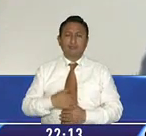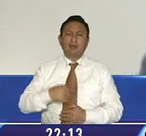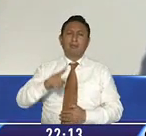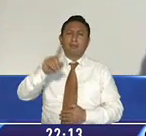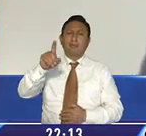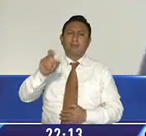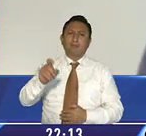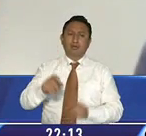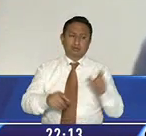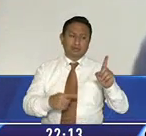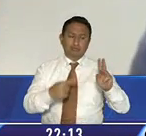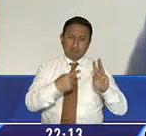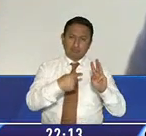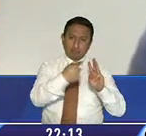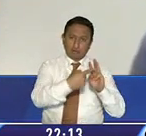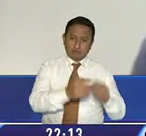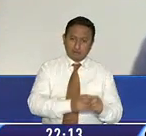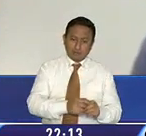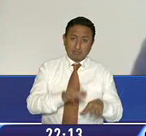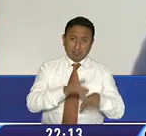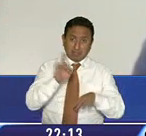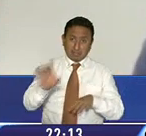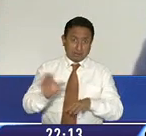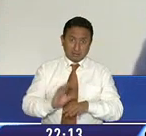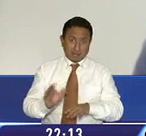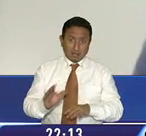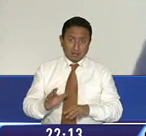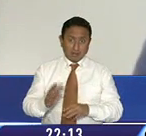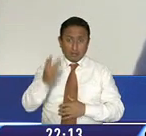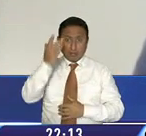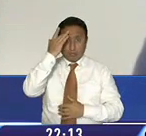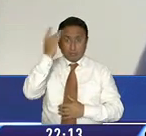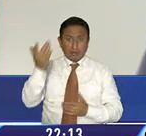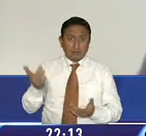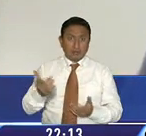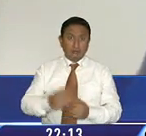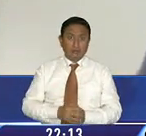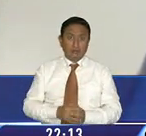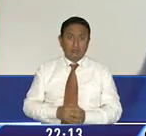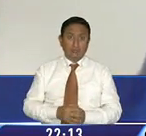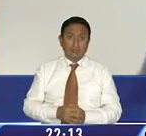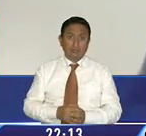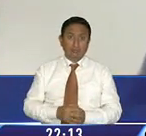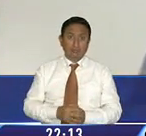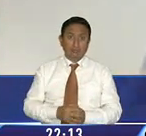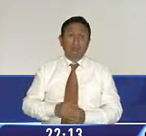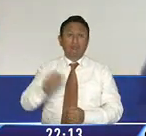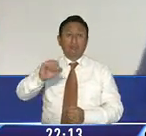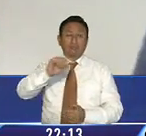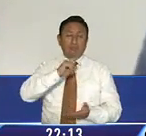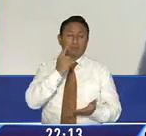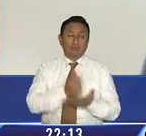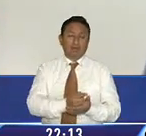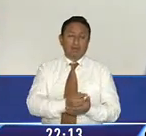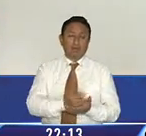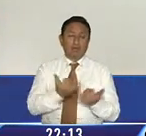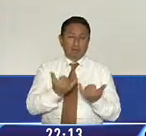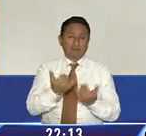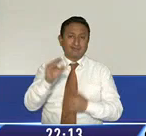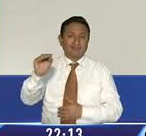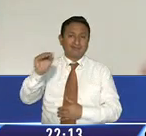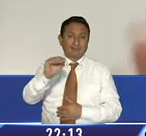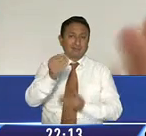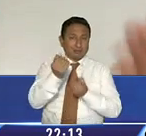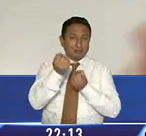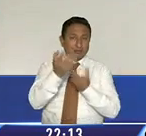perjudicados también están interesados en que nada quede en la impunidad, pues... Exactamente, Jorge, por supuesto. Pues se debe hacer conocer y existen